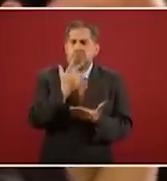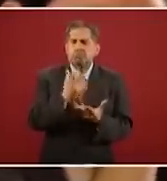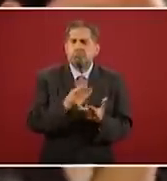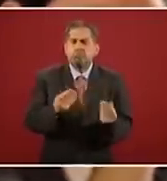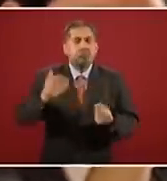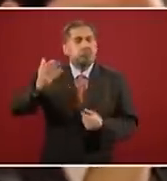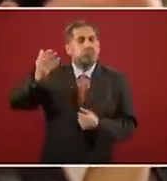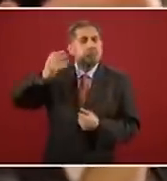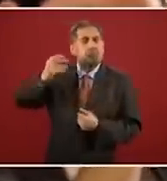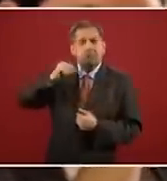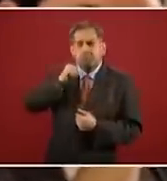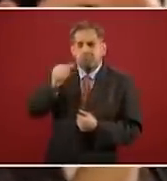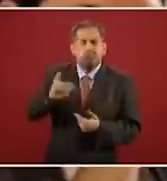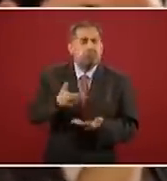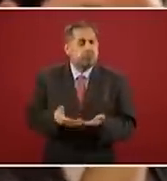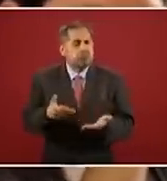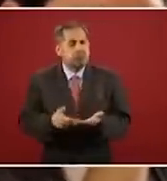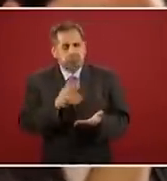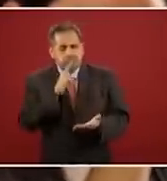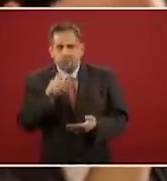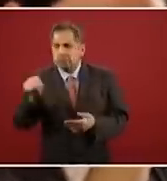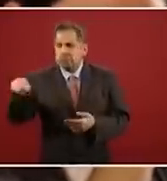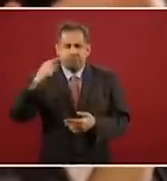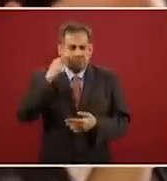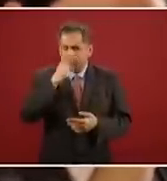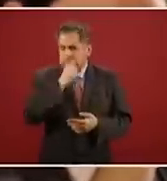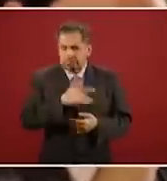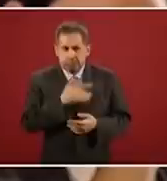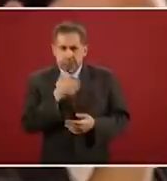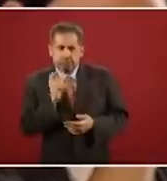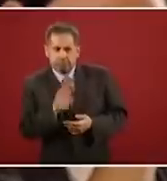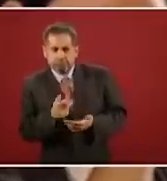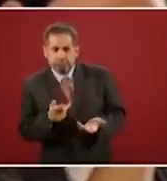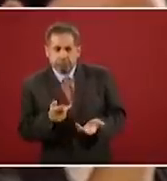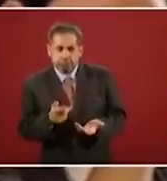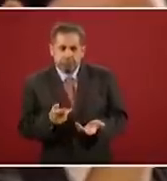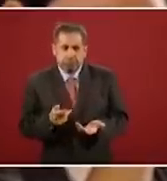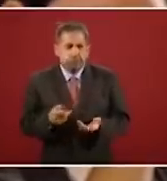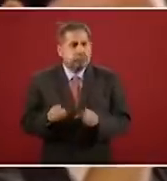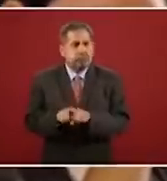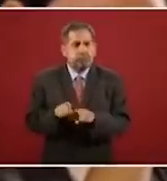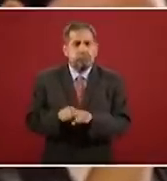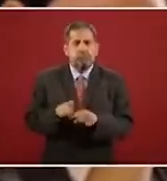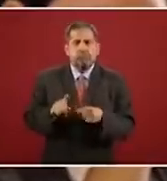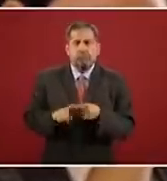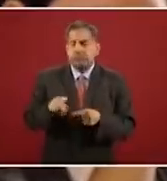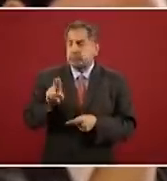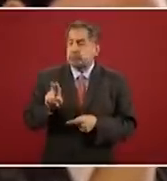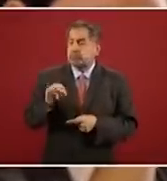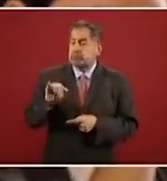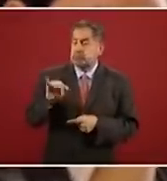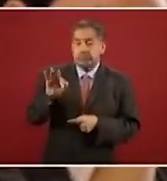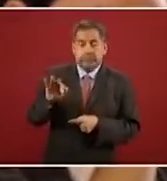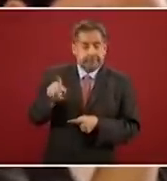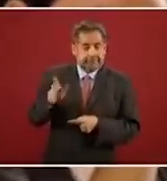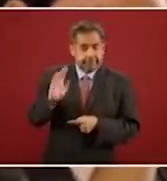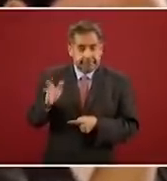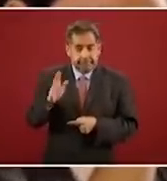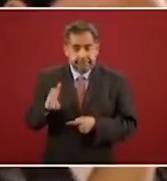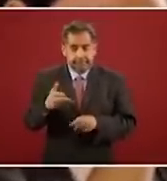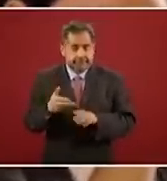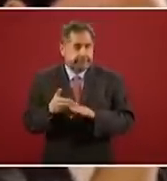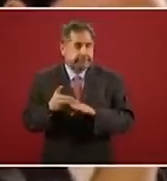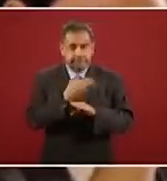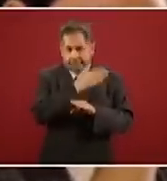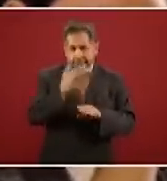la delincuencia en México? El segundo corchete, preguntarle si con la UIF ha quedado atrás el tiempo de